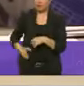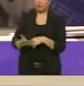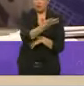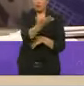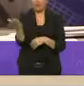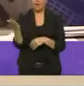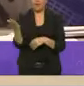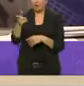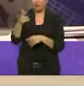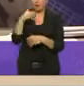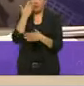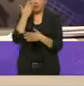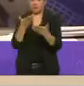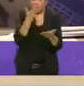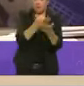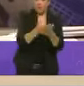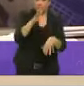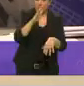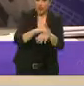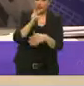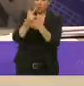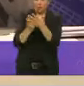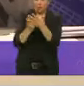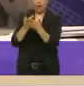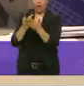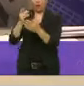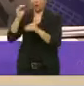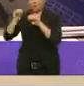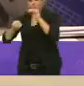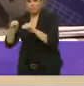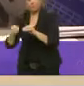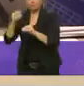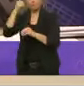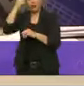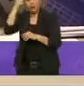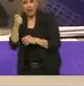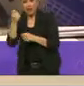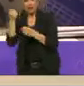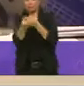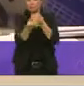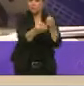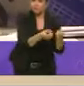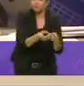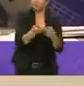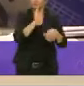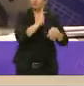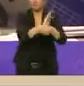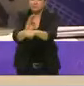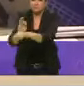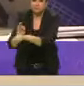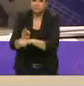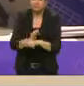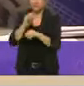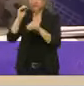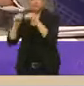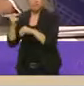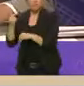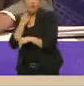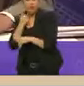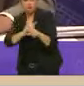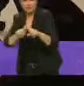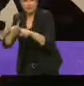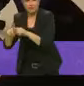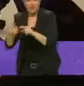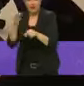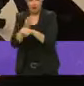ustedes proponen ampliar los diferentes programas sociales, crear nuevos programas e incluso también ampliar la base de los beneficiarios